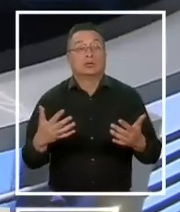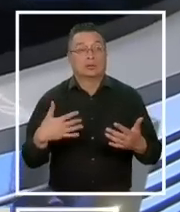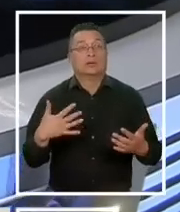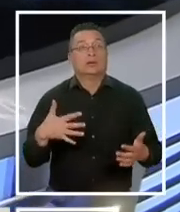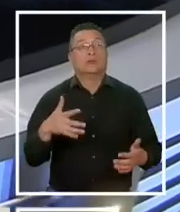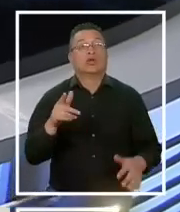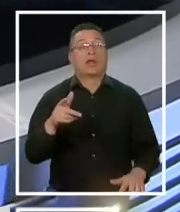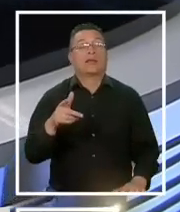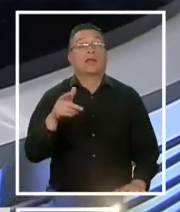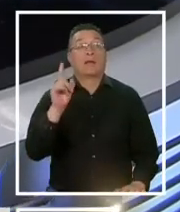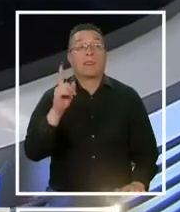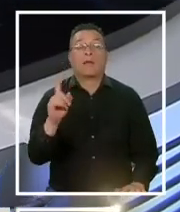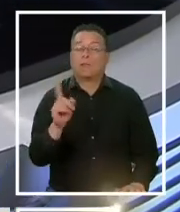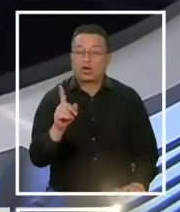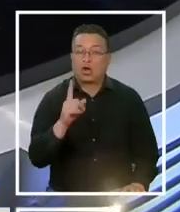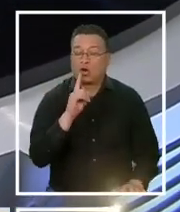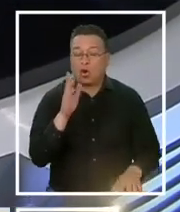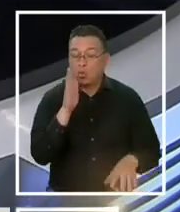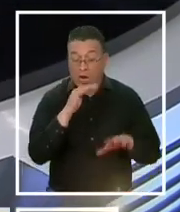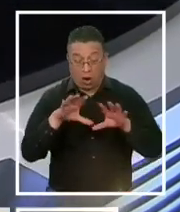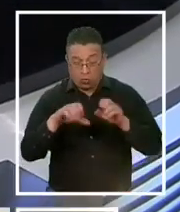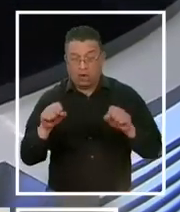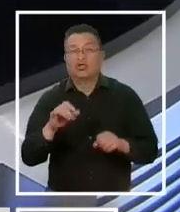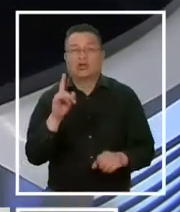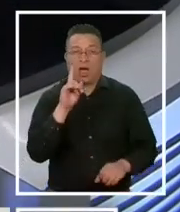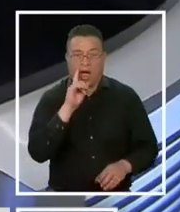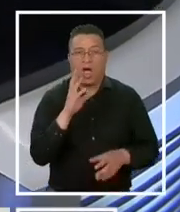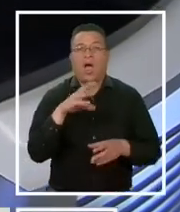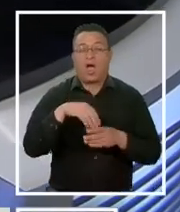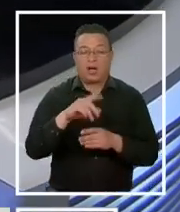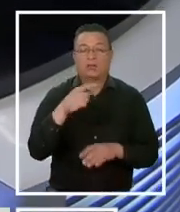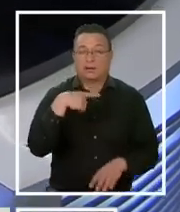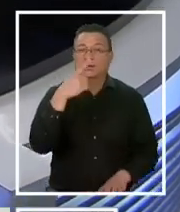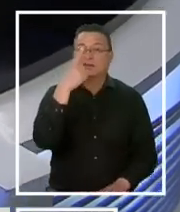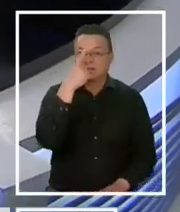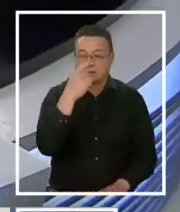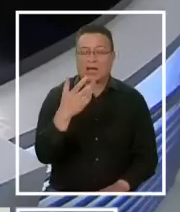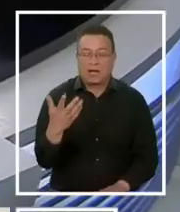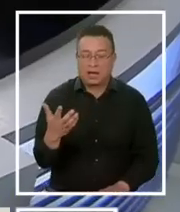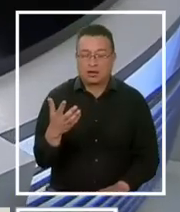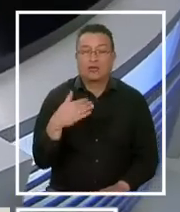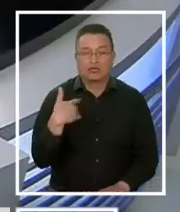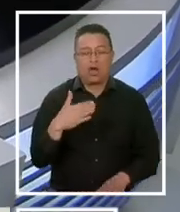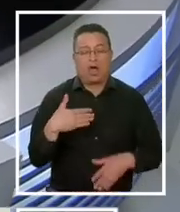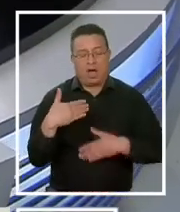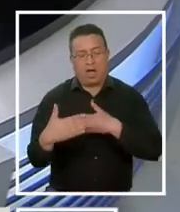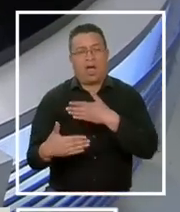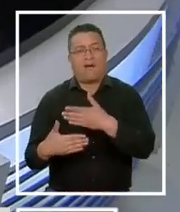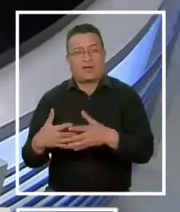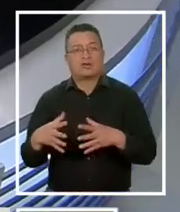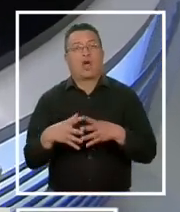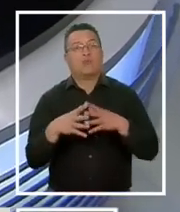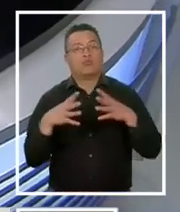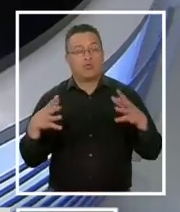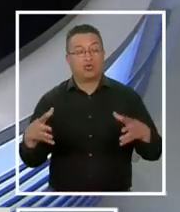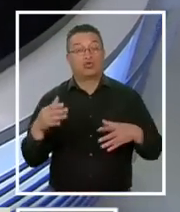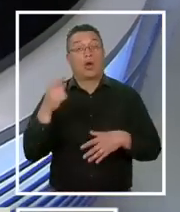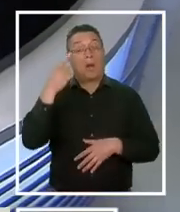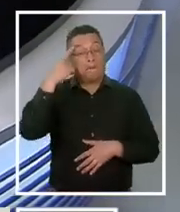no es que no es que no haya habido acuerdos yo creo que hay que ser serios en esto hemos avanzado mucho pero